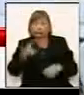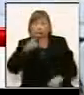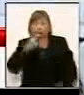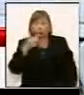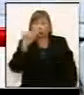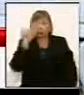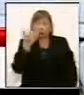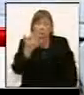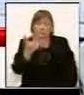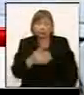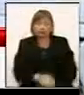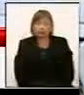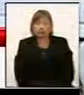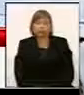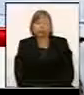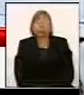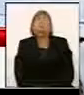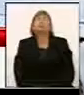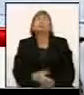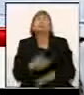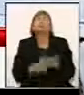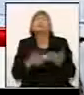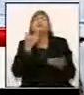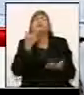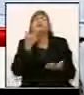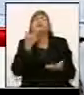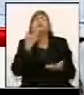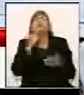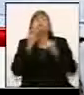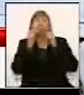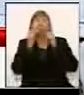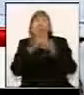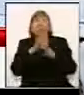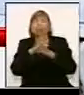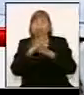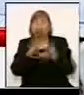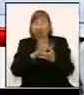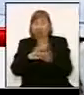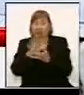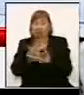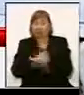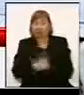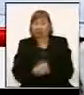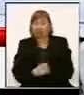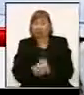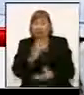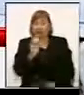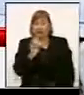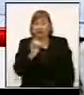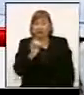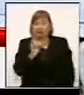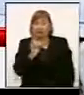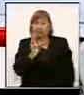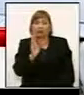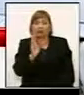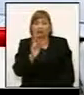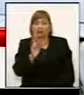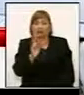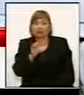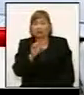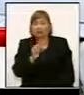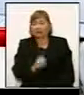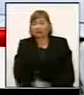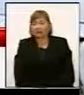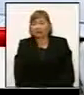2005, ¿quién hace los estudios de impacto ambiental? Odebrecht.